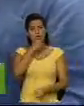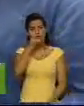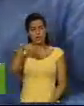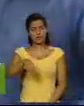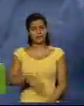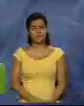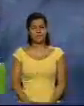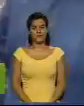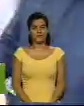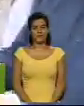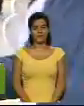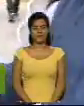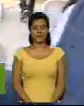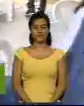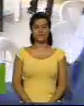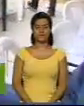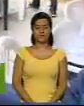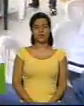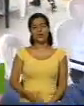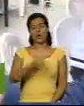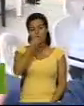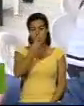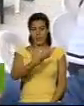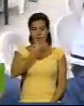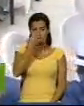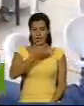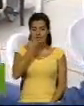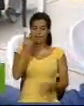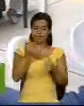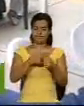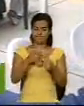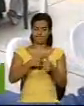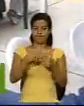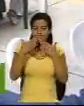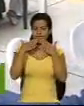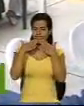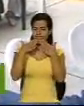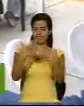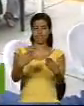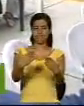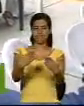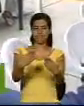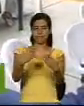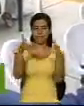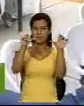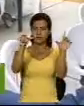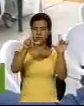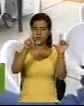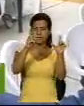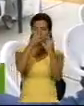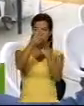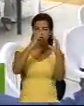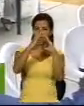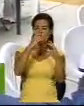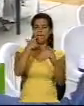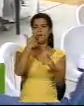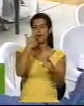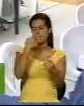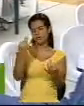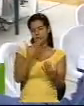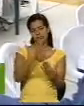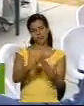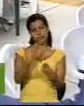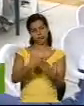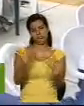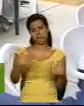este sector. Sí. Bueno, buenas tardes primero que todo y dándole las gracias a los medios comunicativos, igual que tú, por el